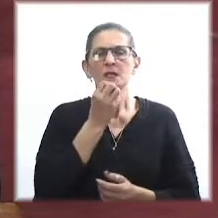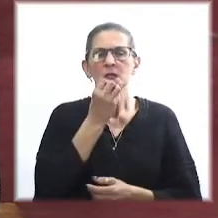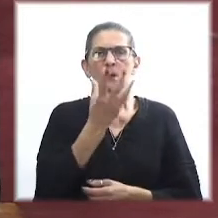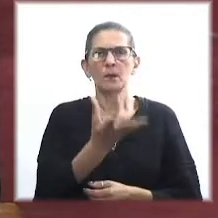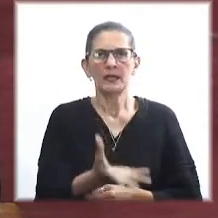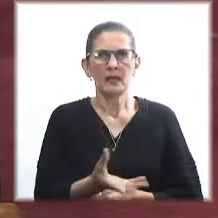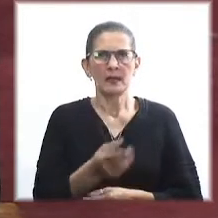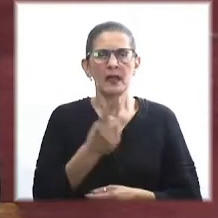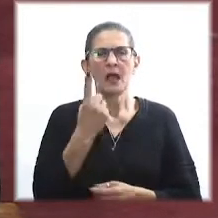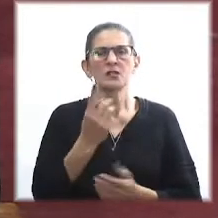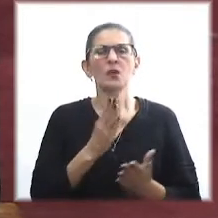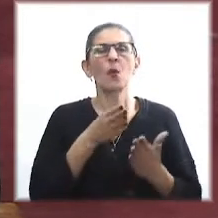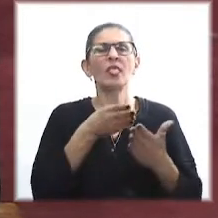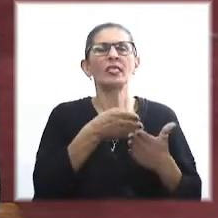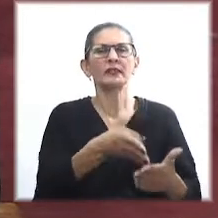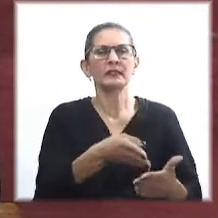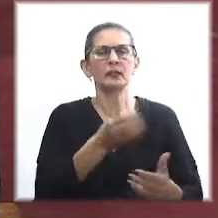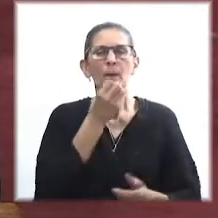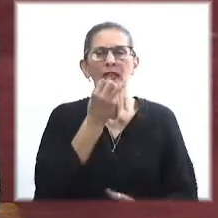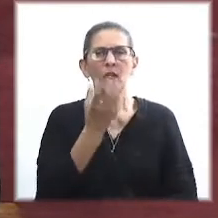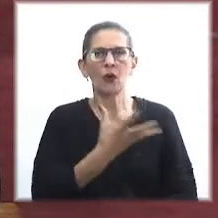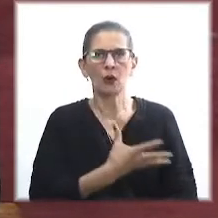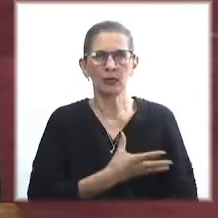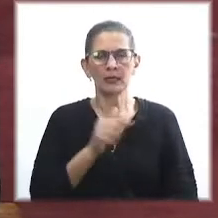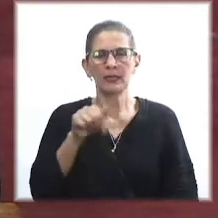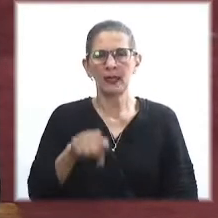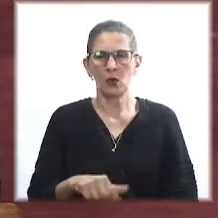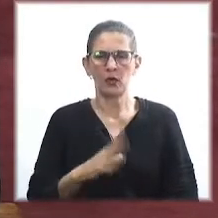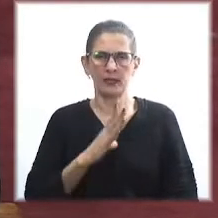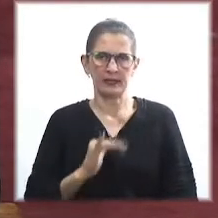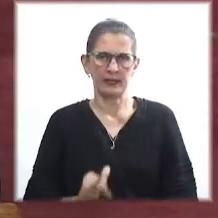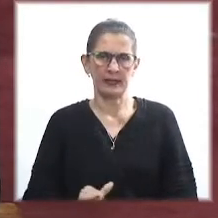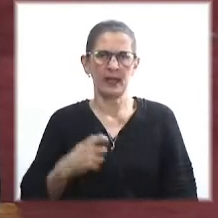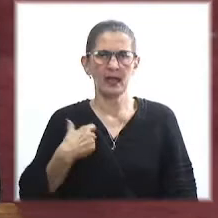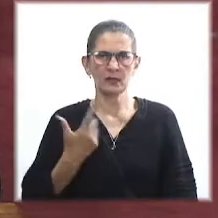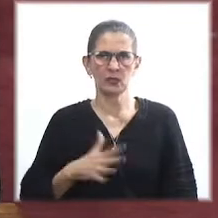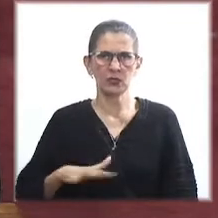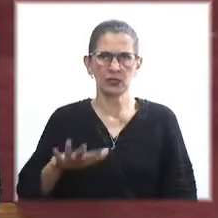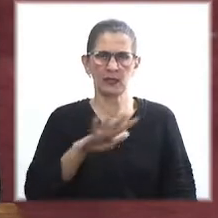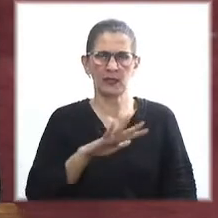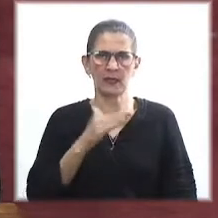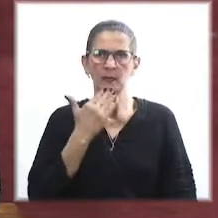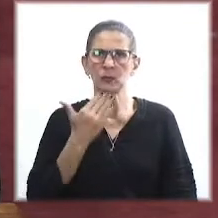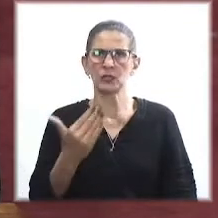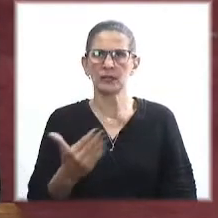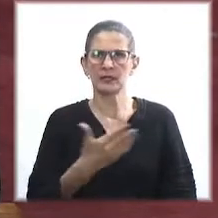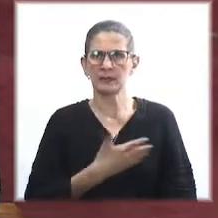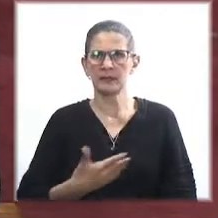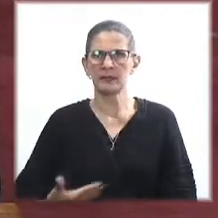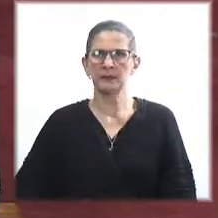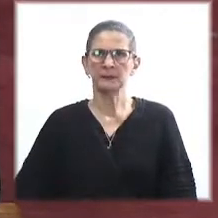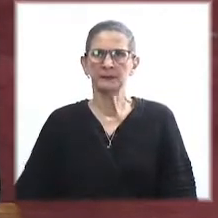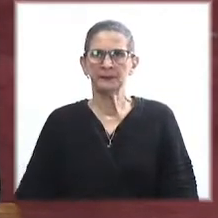bien, hacia un destino mejor que el que hoy tiene nuestra sociedad. Muchas gracias, señora presidenta.